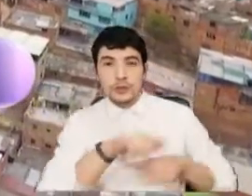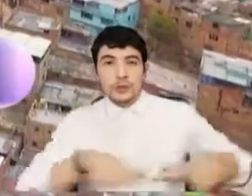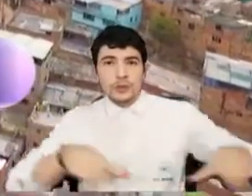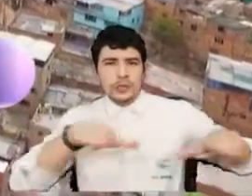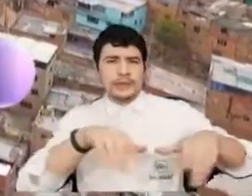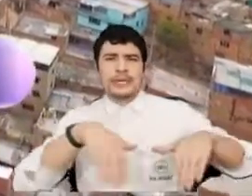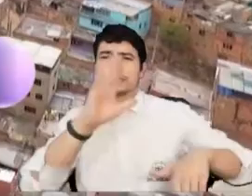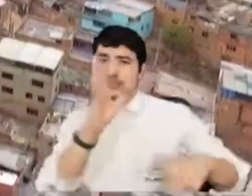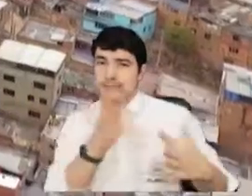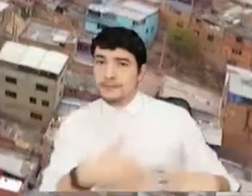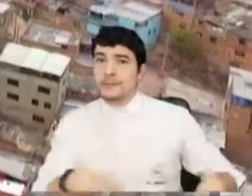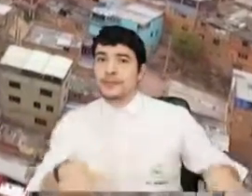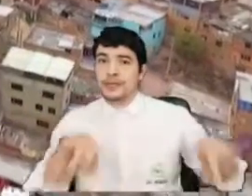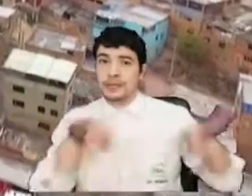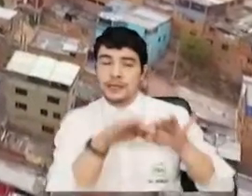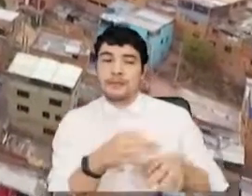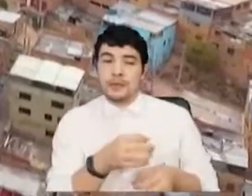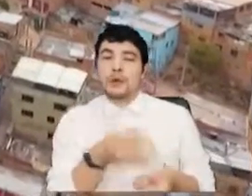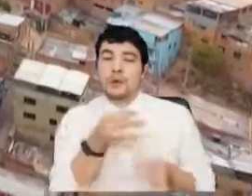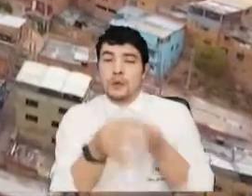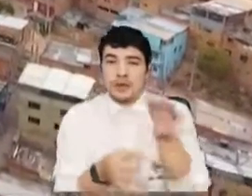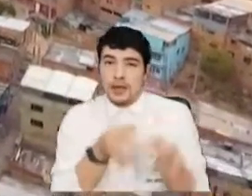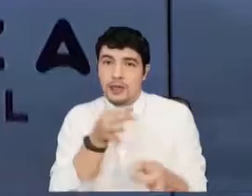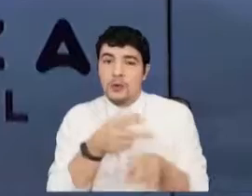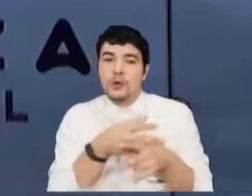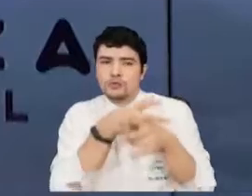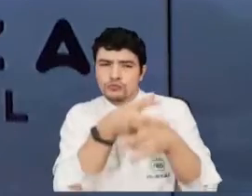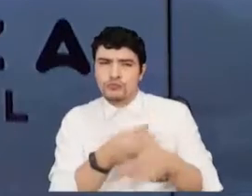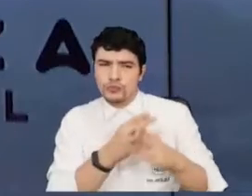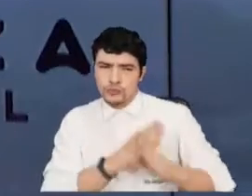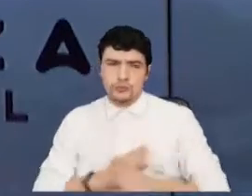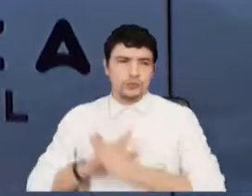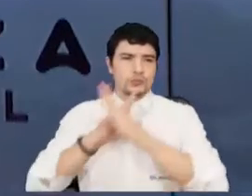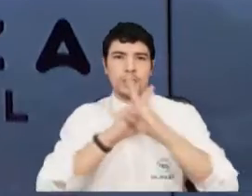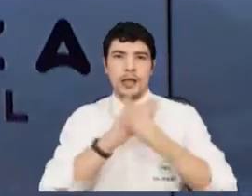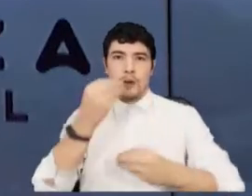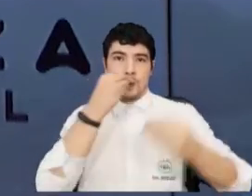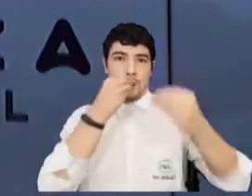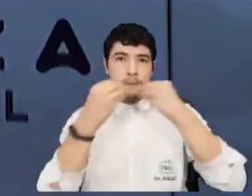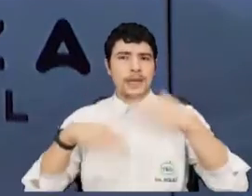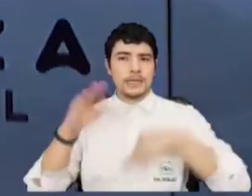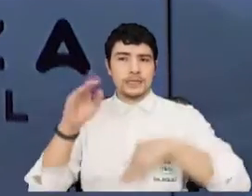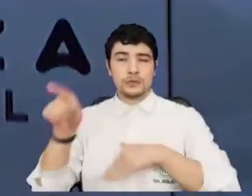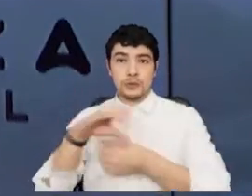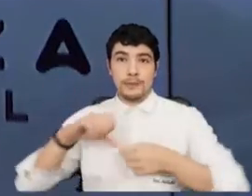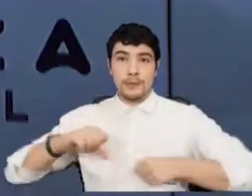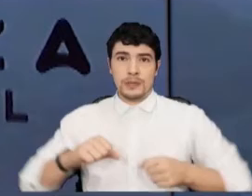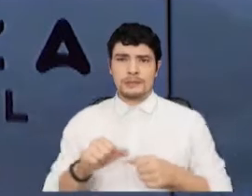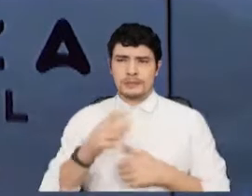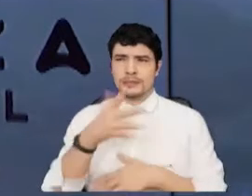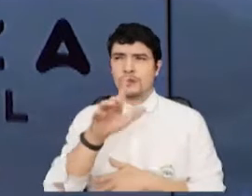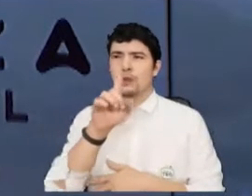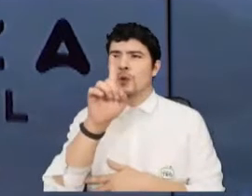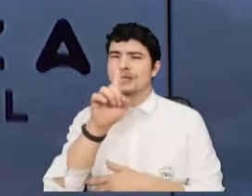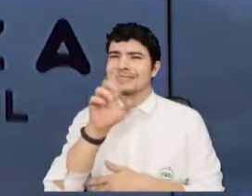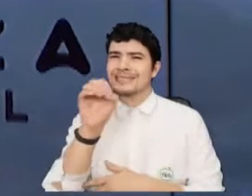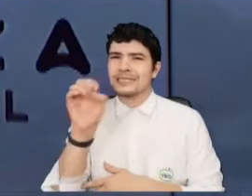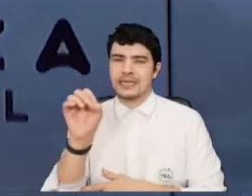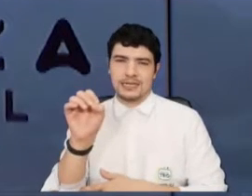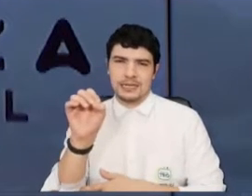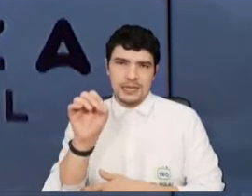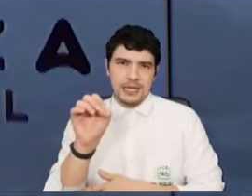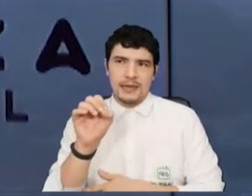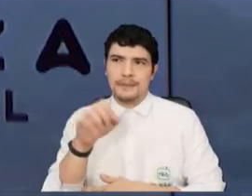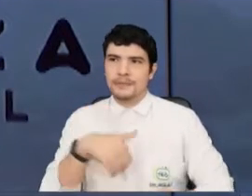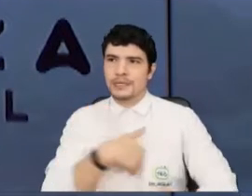que alberga por lo menos 10 millones de habitantes. Cundinamarca, Boyacá, Tolima y Meta, entre otras regiones del centro